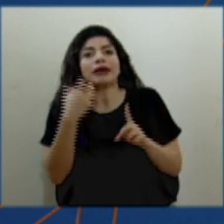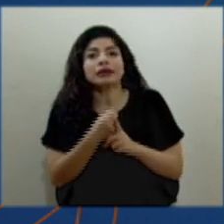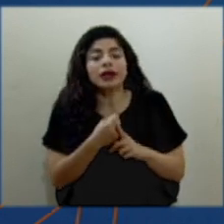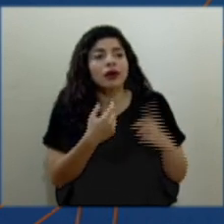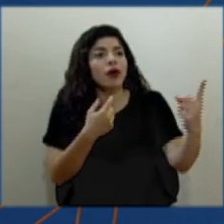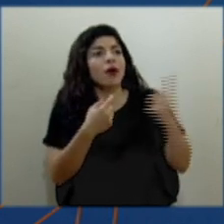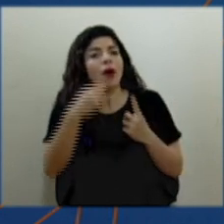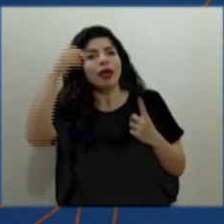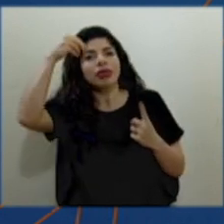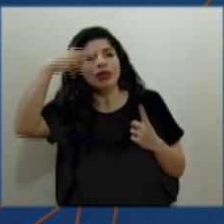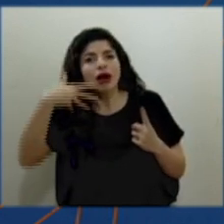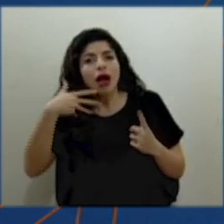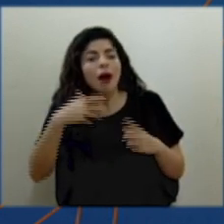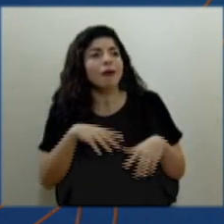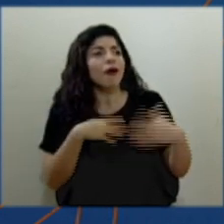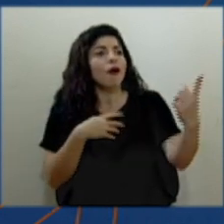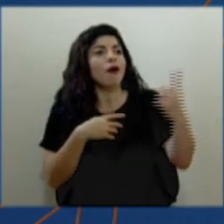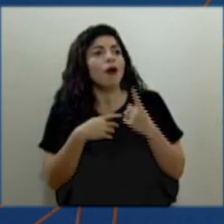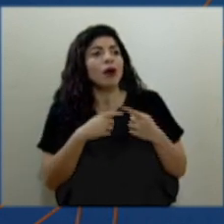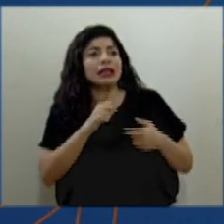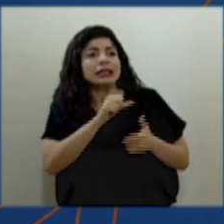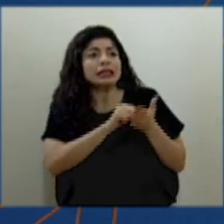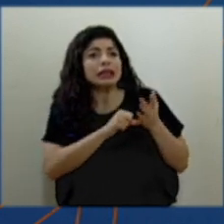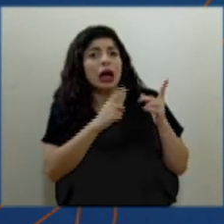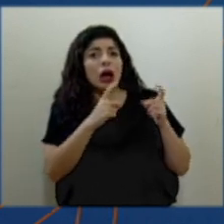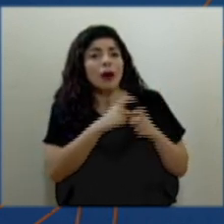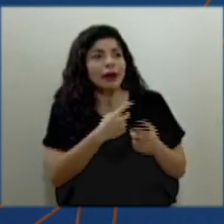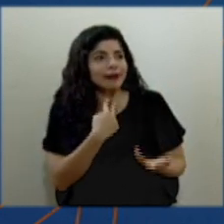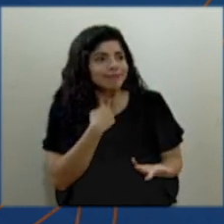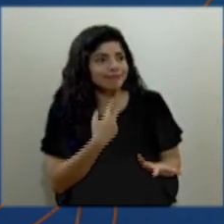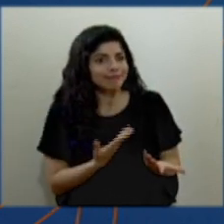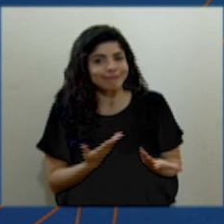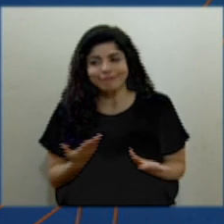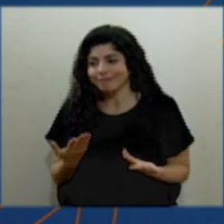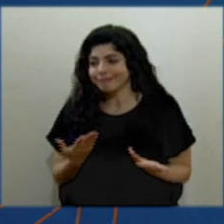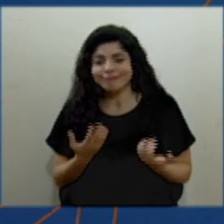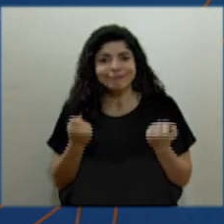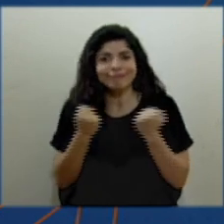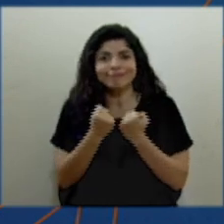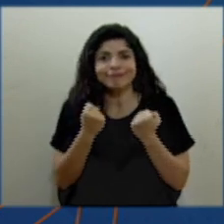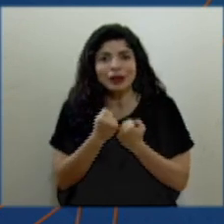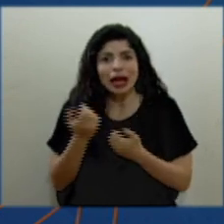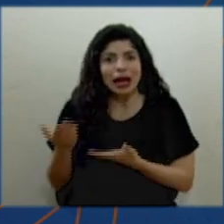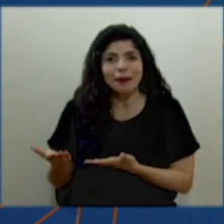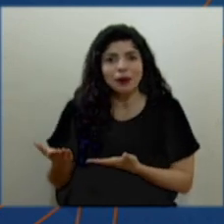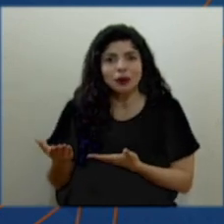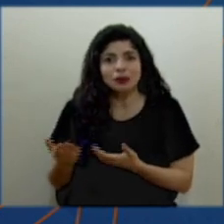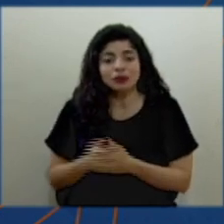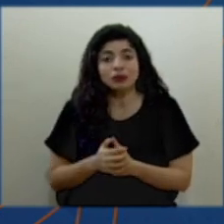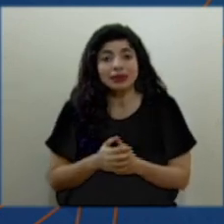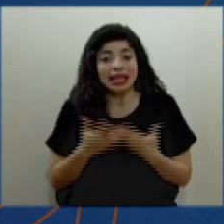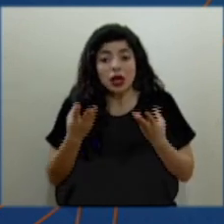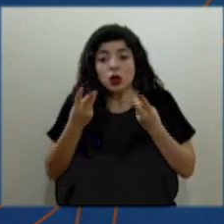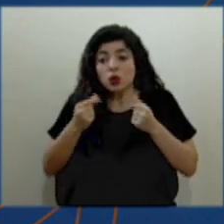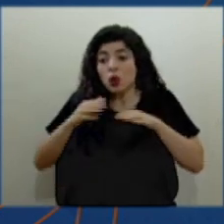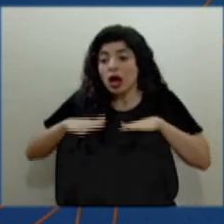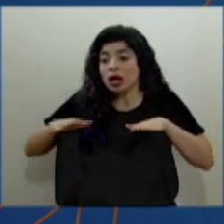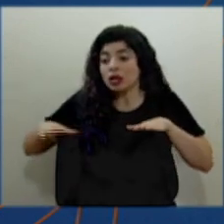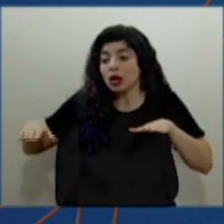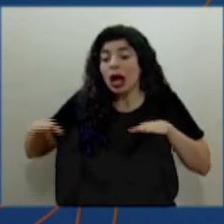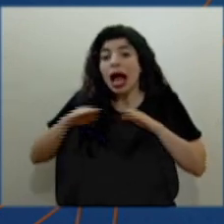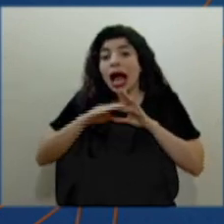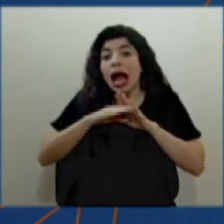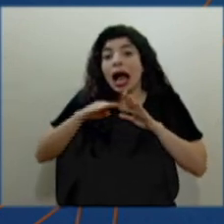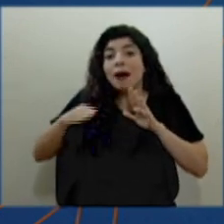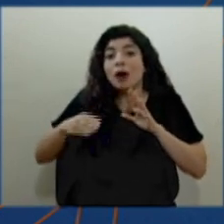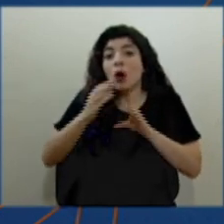derrame, una complicación de una cirugía, prácticamente no tenemos espacio. La capacidad instalada óptima en las camas